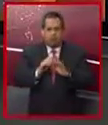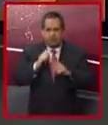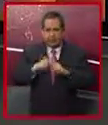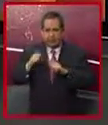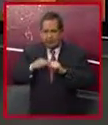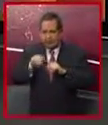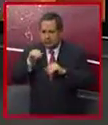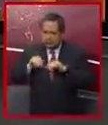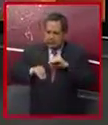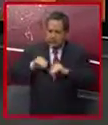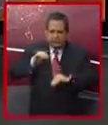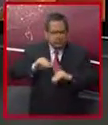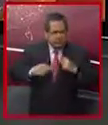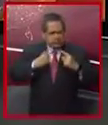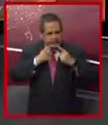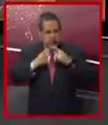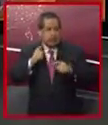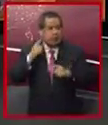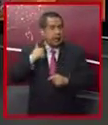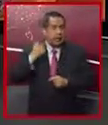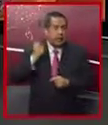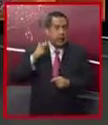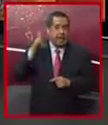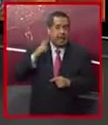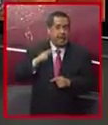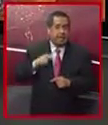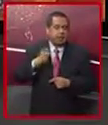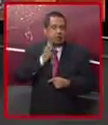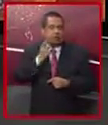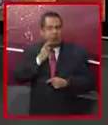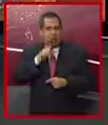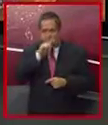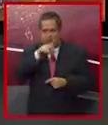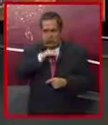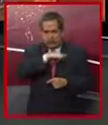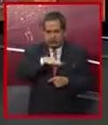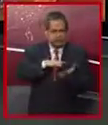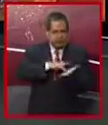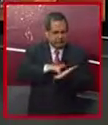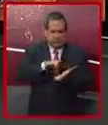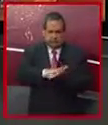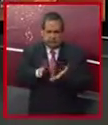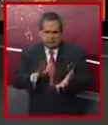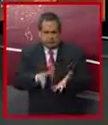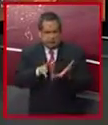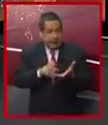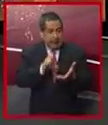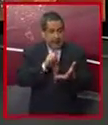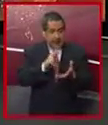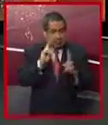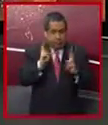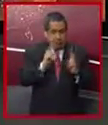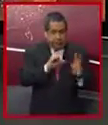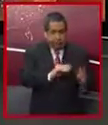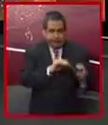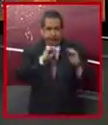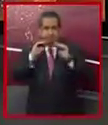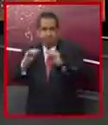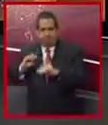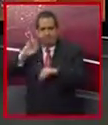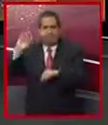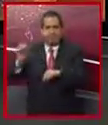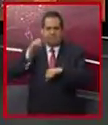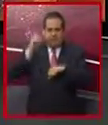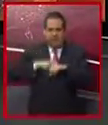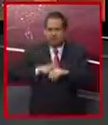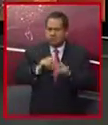distintos espacios, incluso cuando yo fui diputado local de Jalisco se impulsaron muchos de los temas que hoy impulsamos en el plano federal, sí. De tal